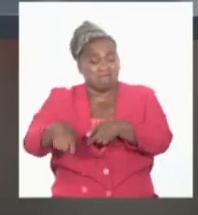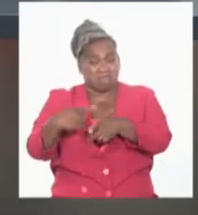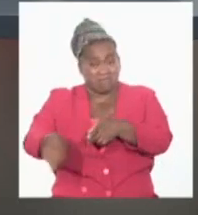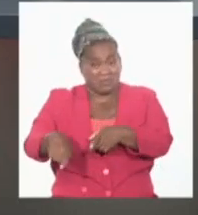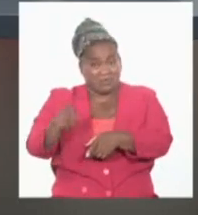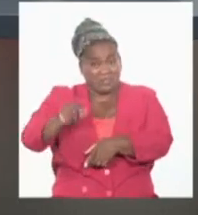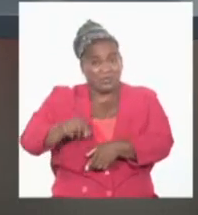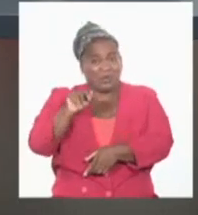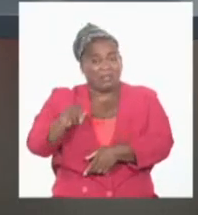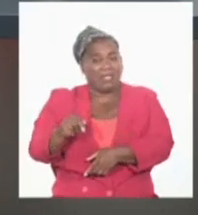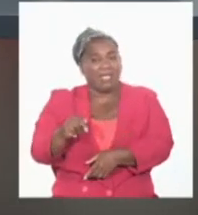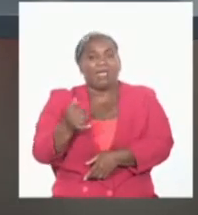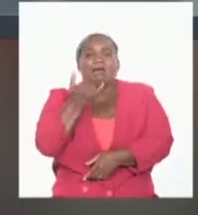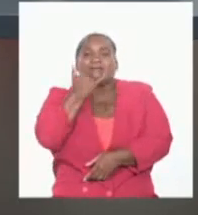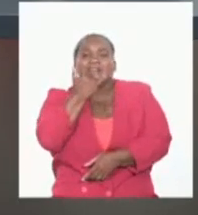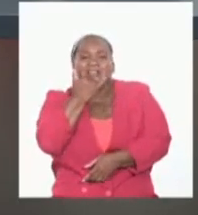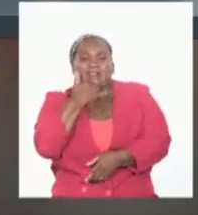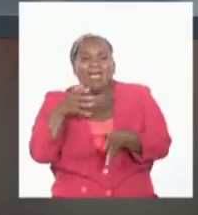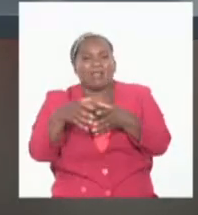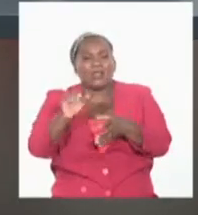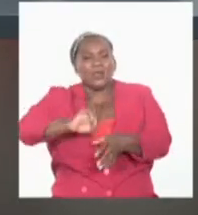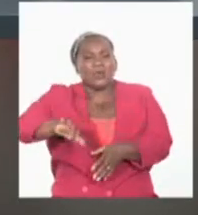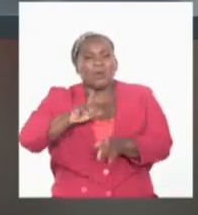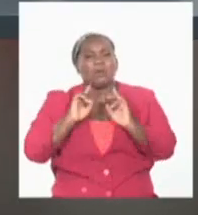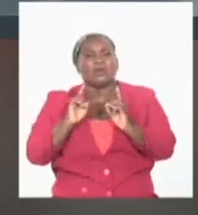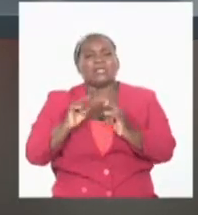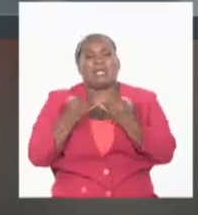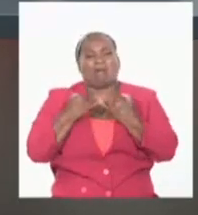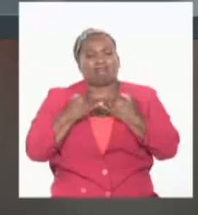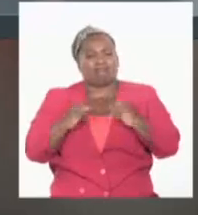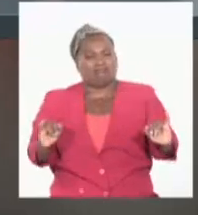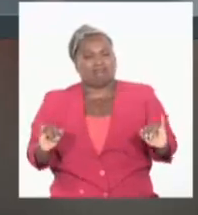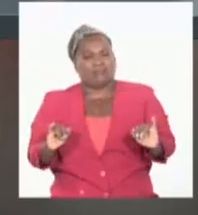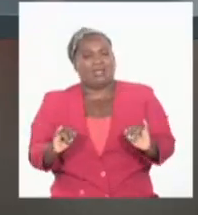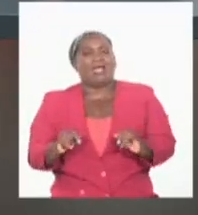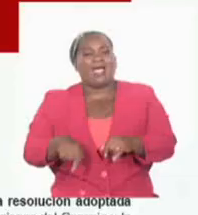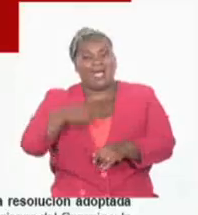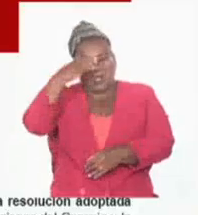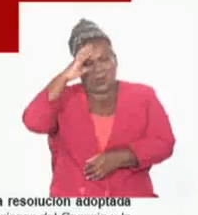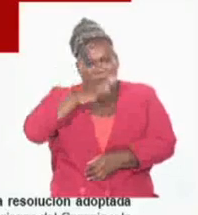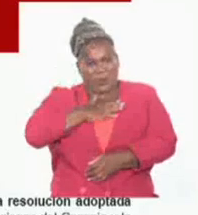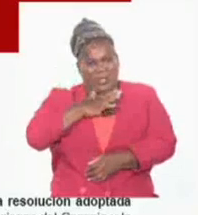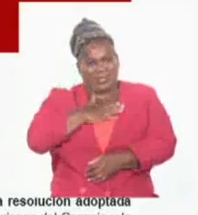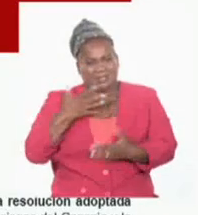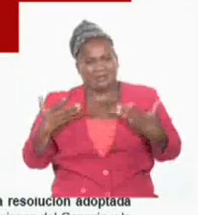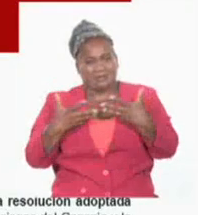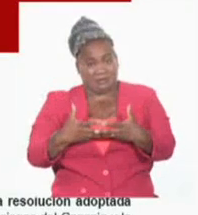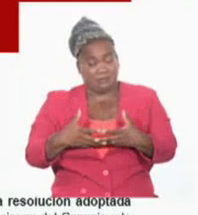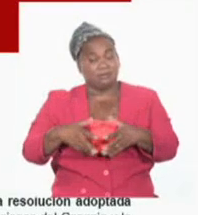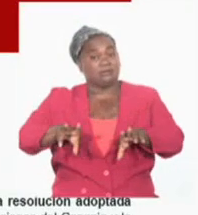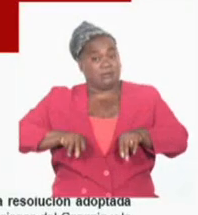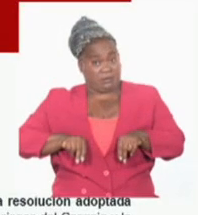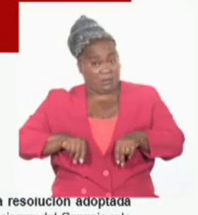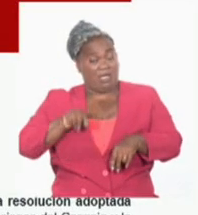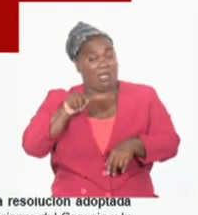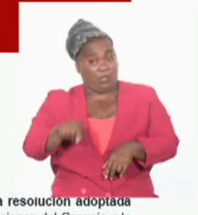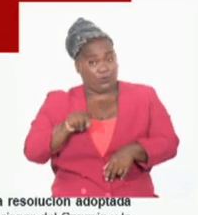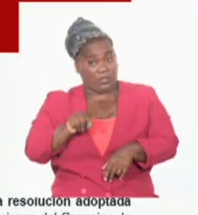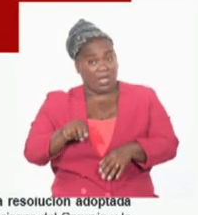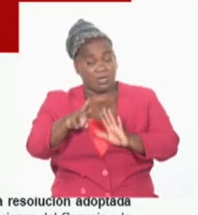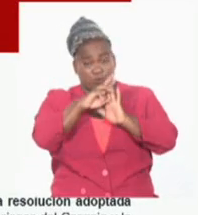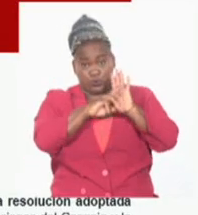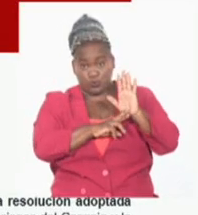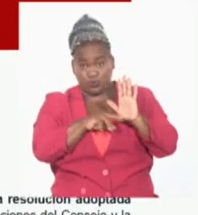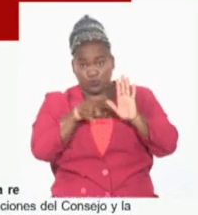a la Unión Europea de una política propia e independiente hacia Cuba. Alertamos que adoptar esta resolución que singulariza